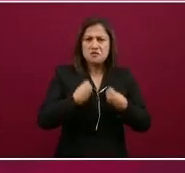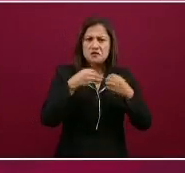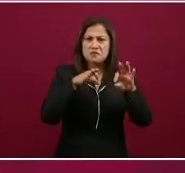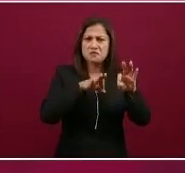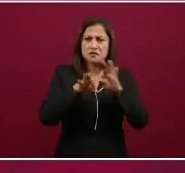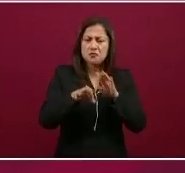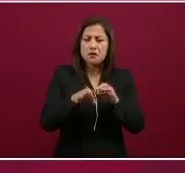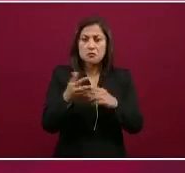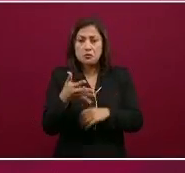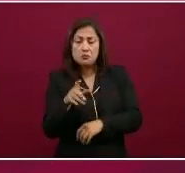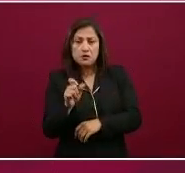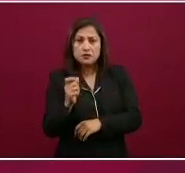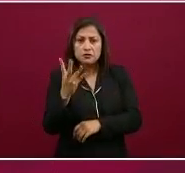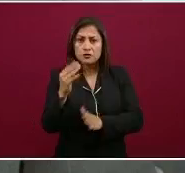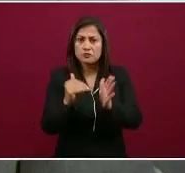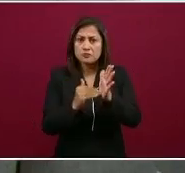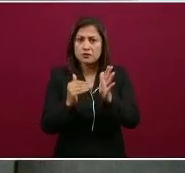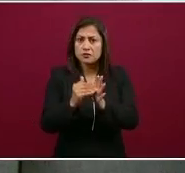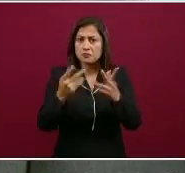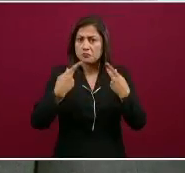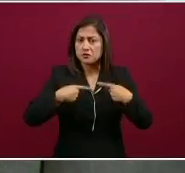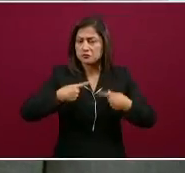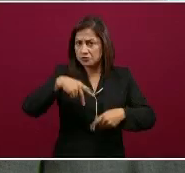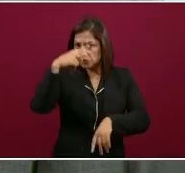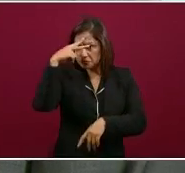mexicanos. Por eso